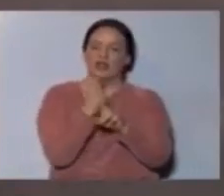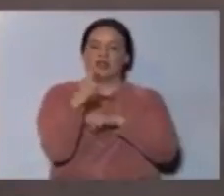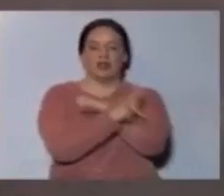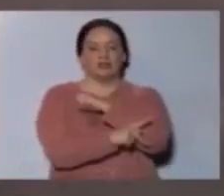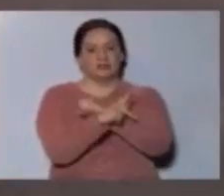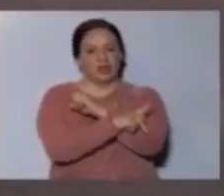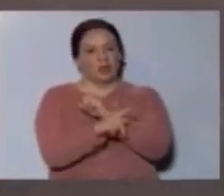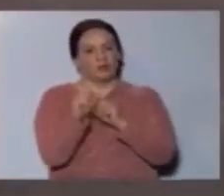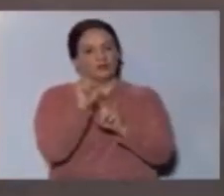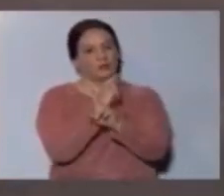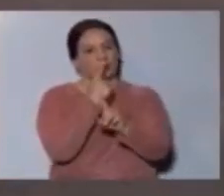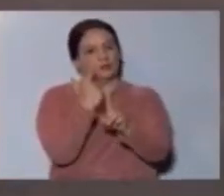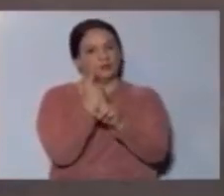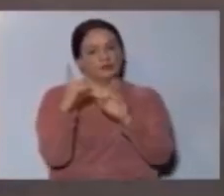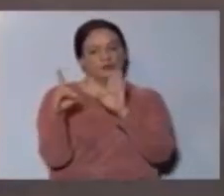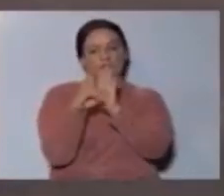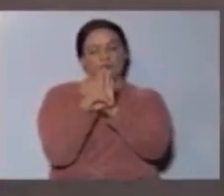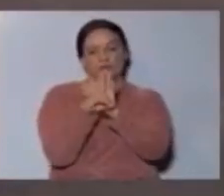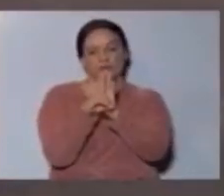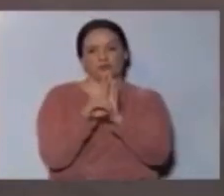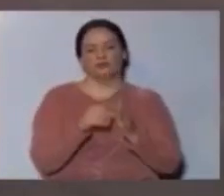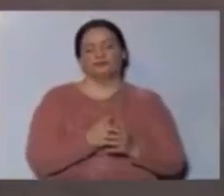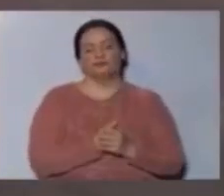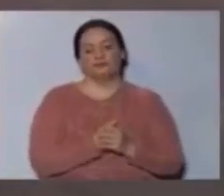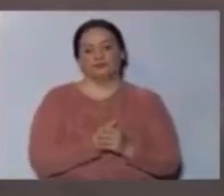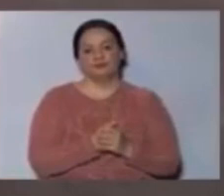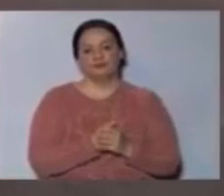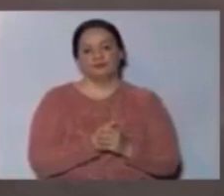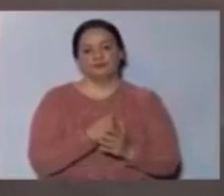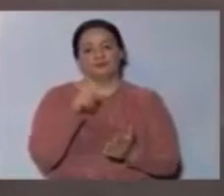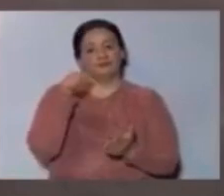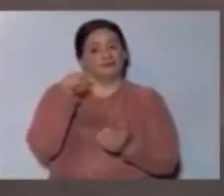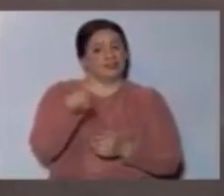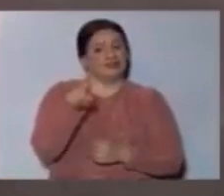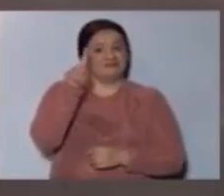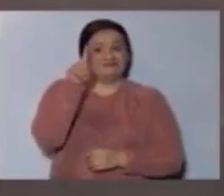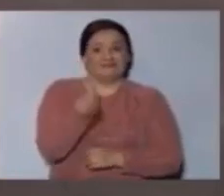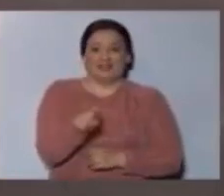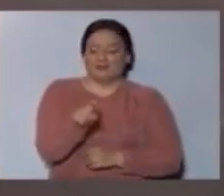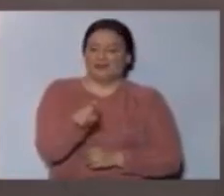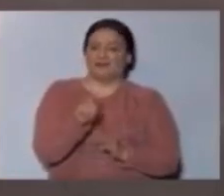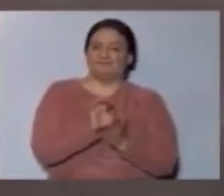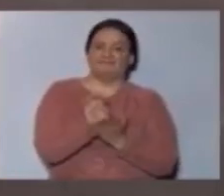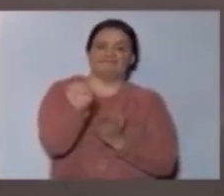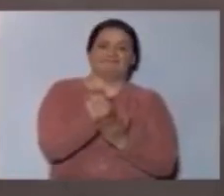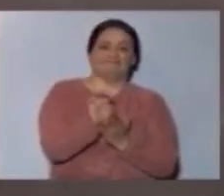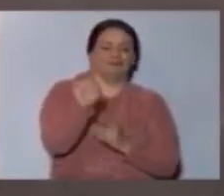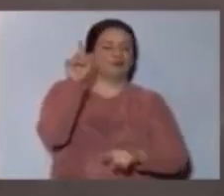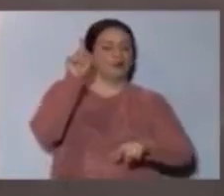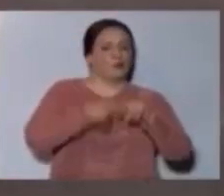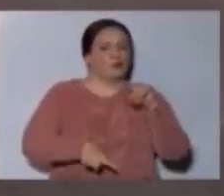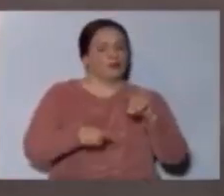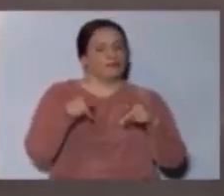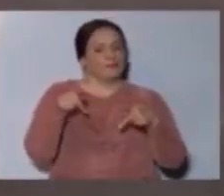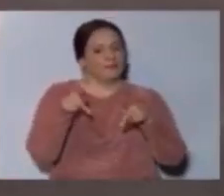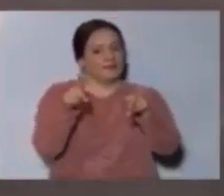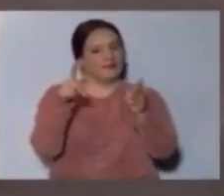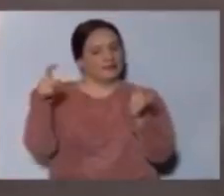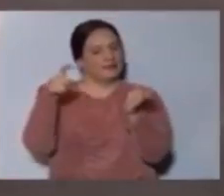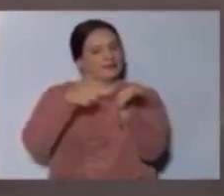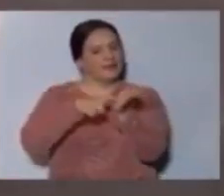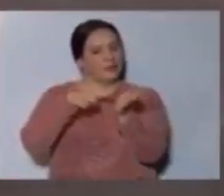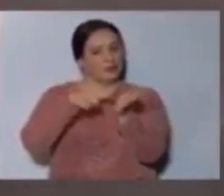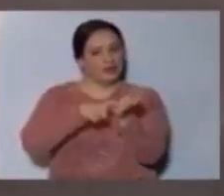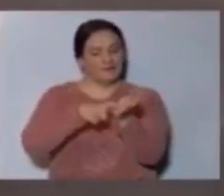de derecho, y eso tenemos que evitarlo, no lo podemos permitir. El